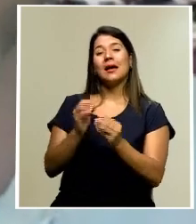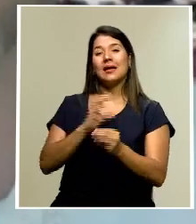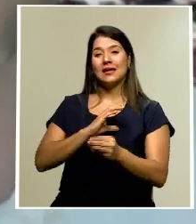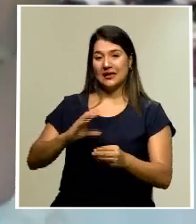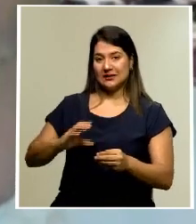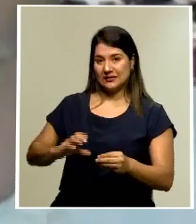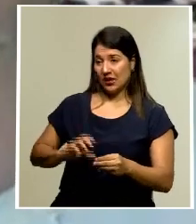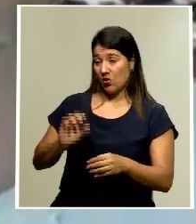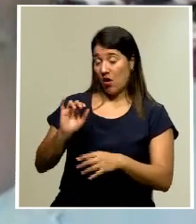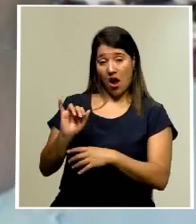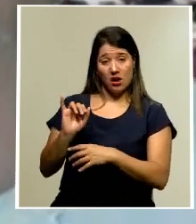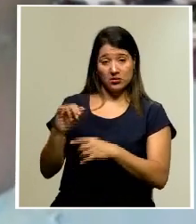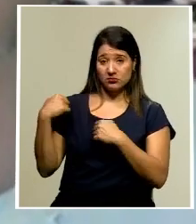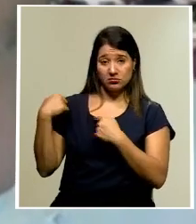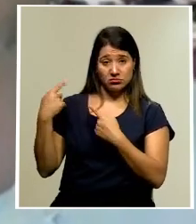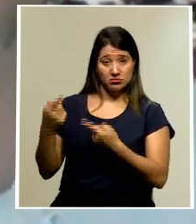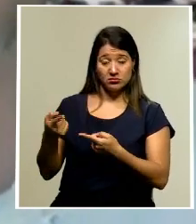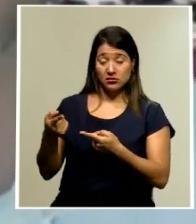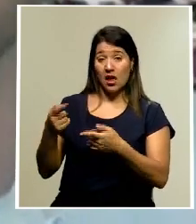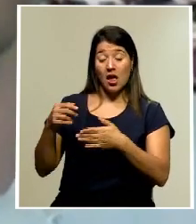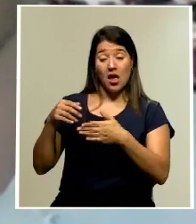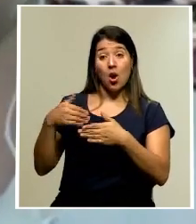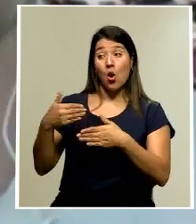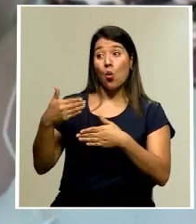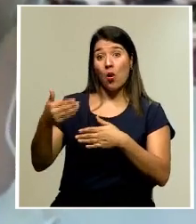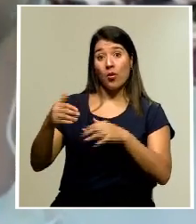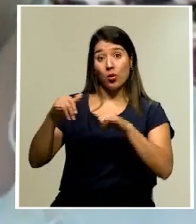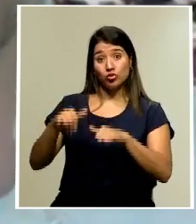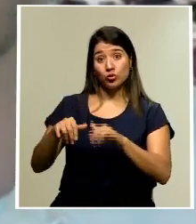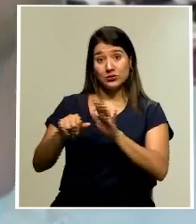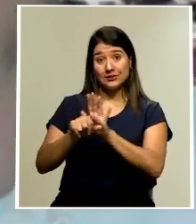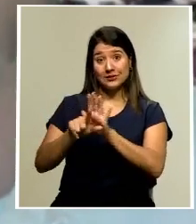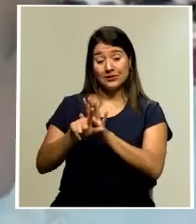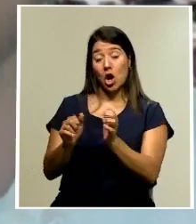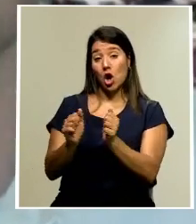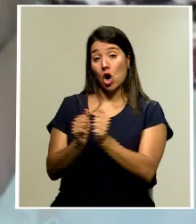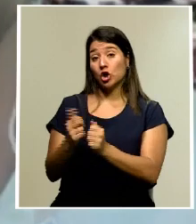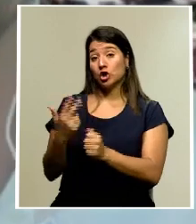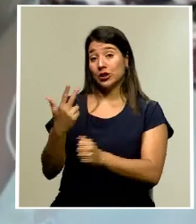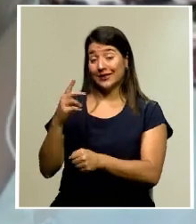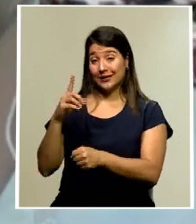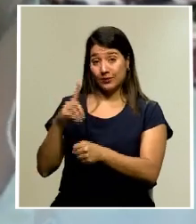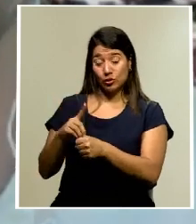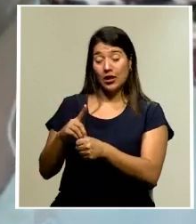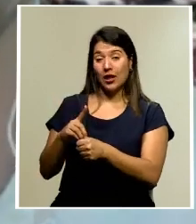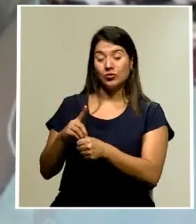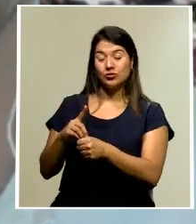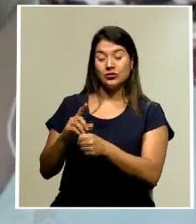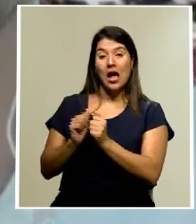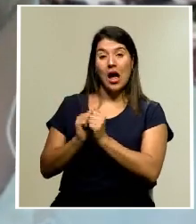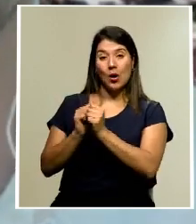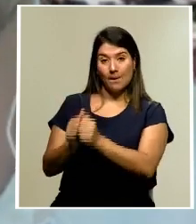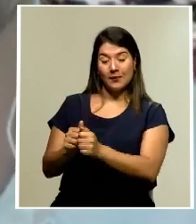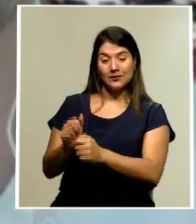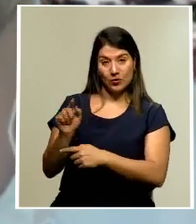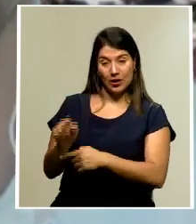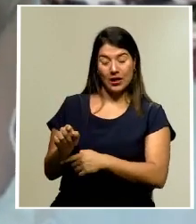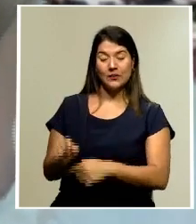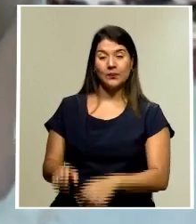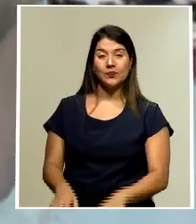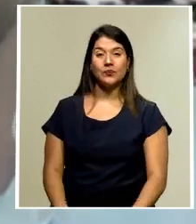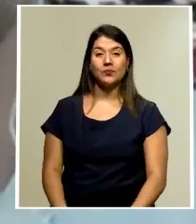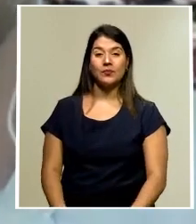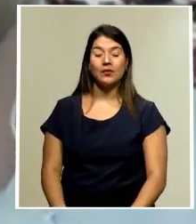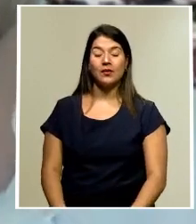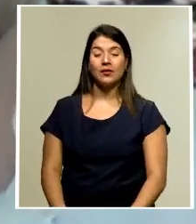así se comportó mientras estuvo en la Asamblea Legislativa con otros 3 diputados que lo acompañaron de otras fuerzas